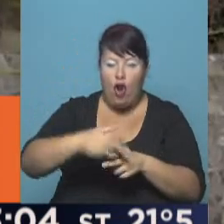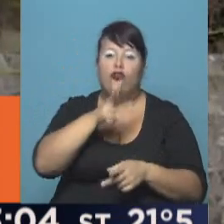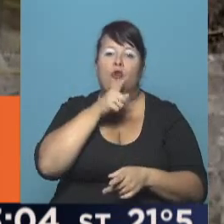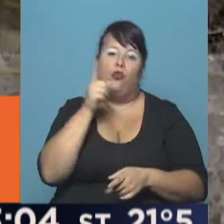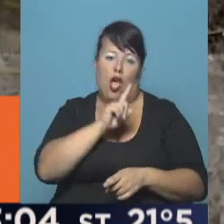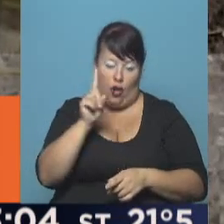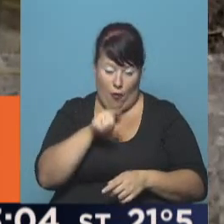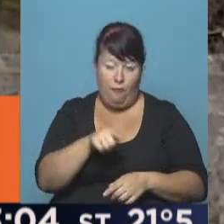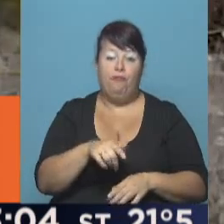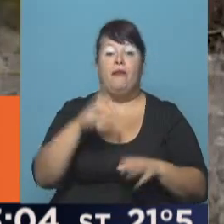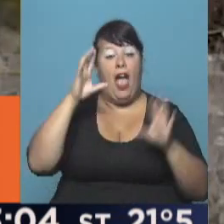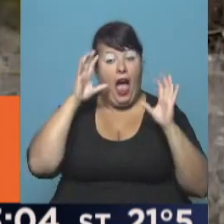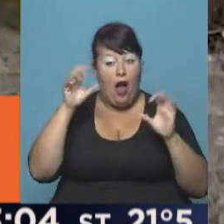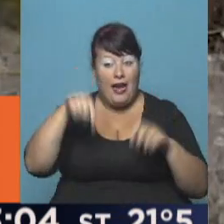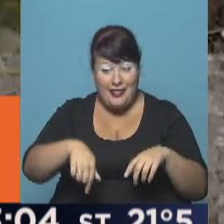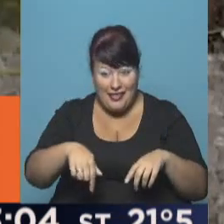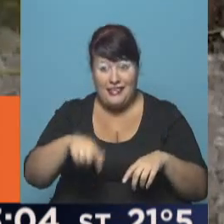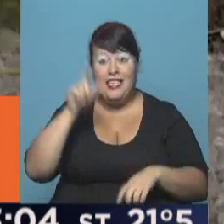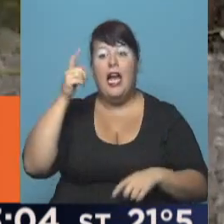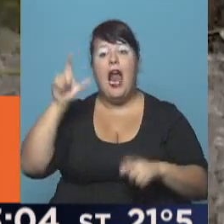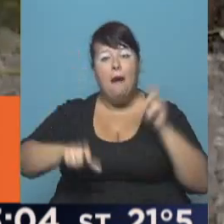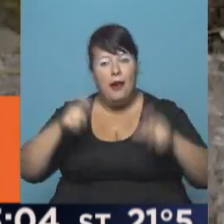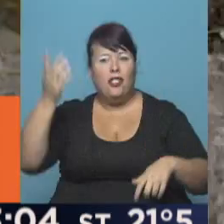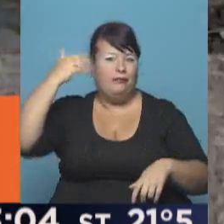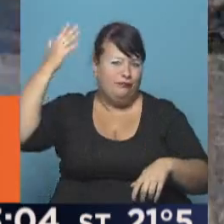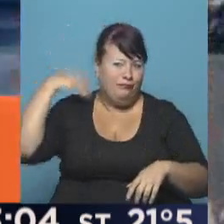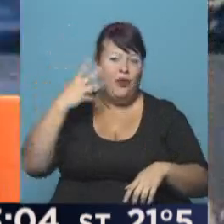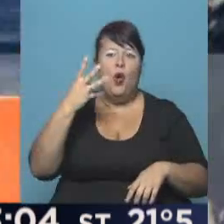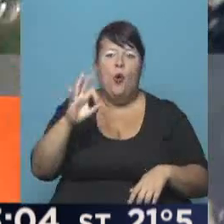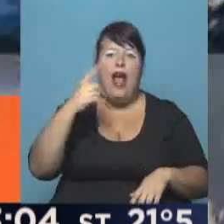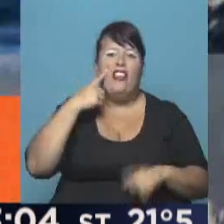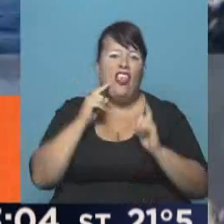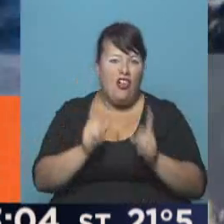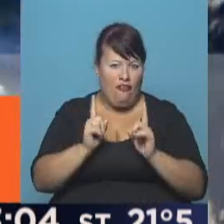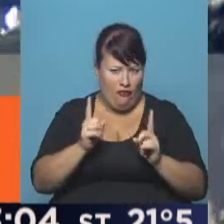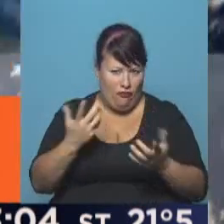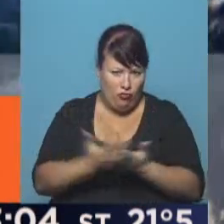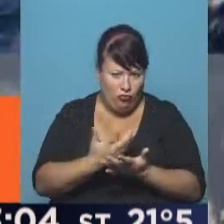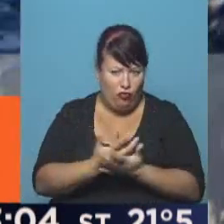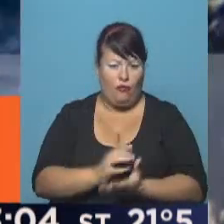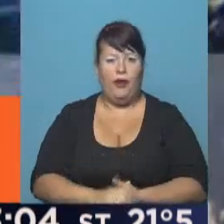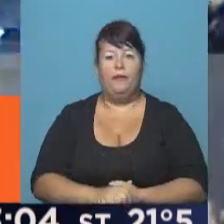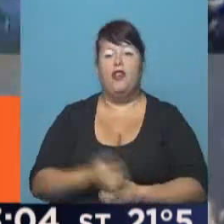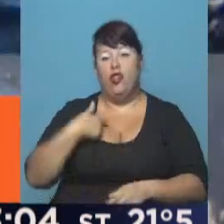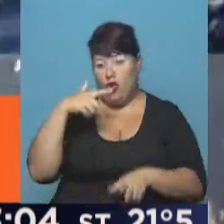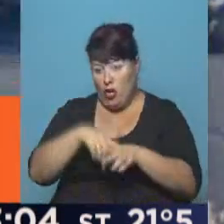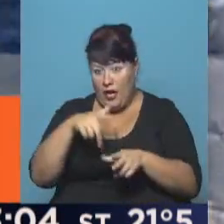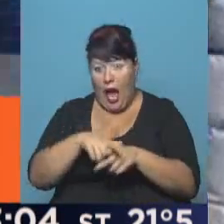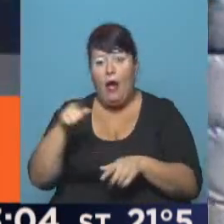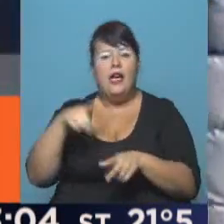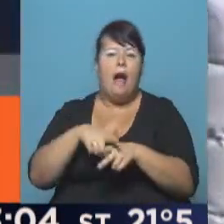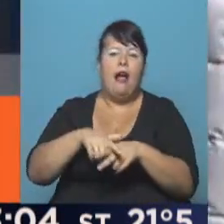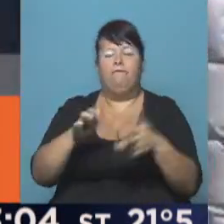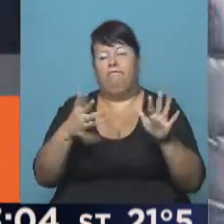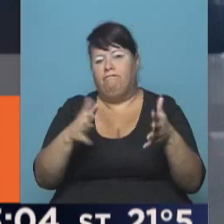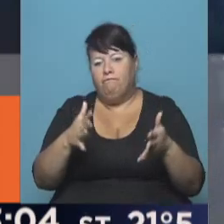Ruta 7. Recordemos que esta situación los vecinos la están viviendo hace ya 40 días. Ando a caballo y el caballo más o